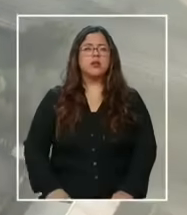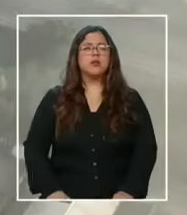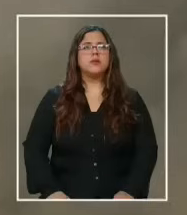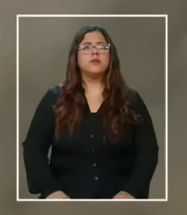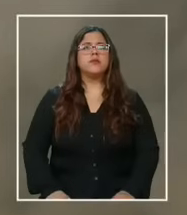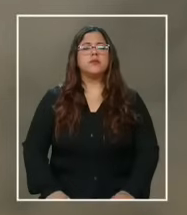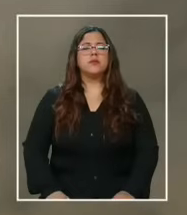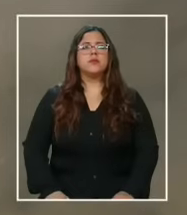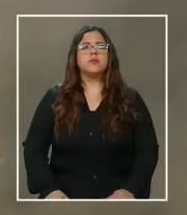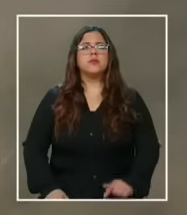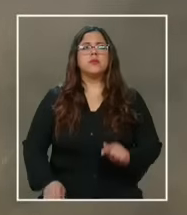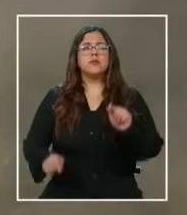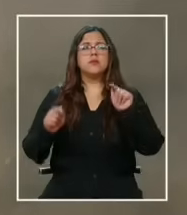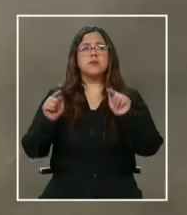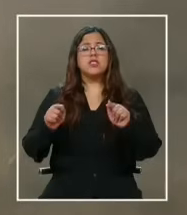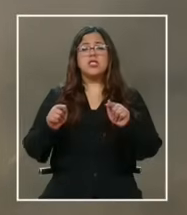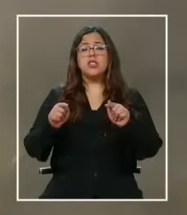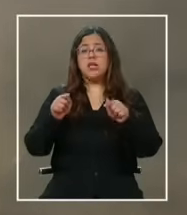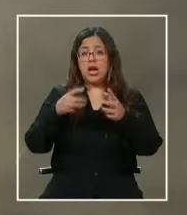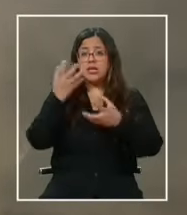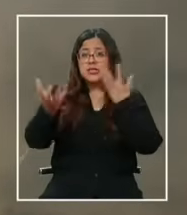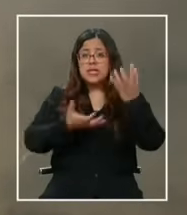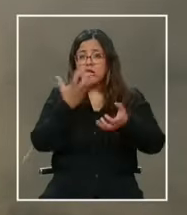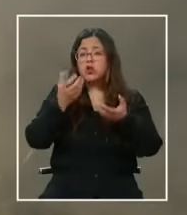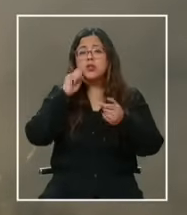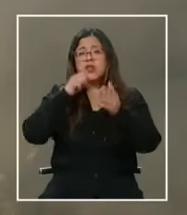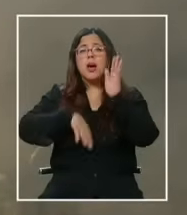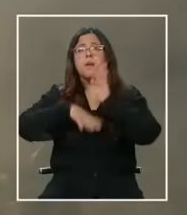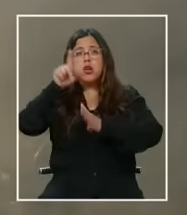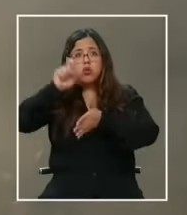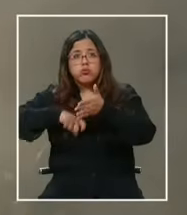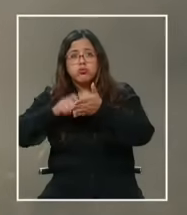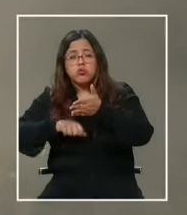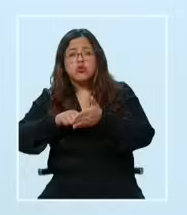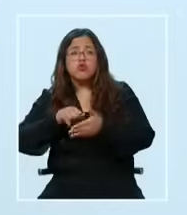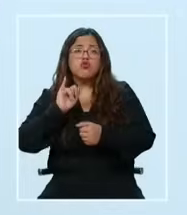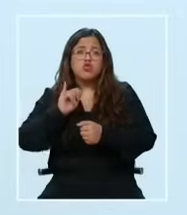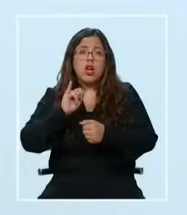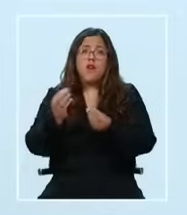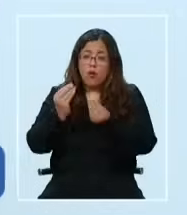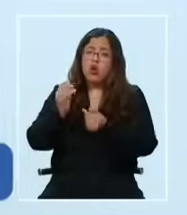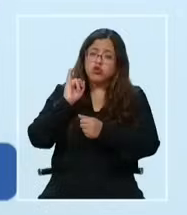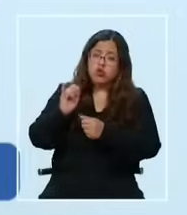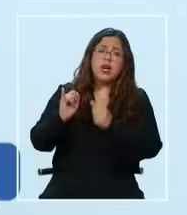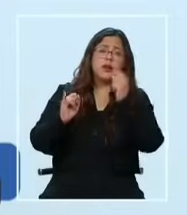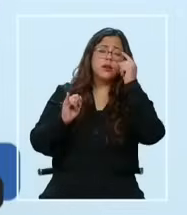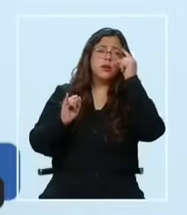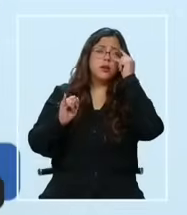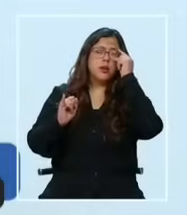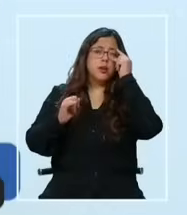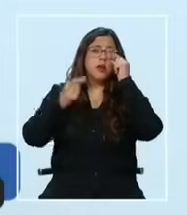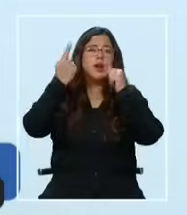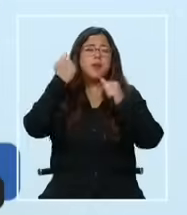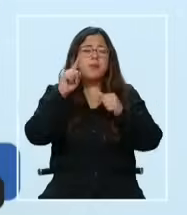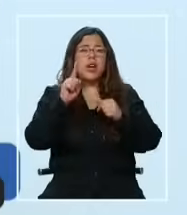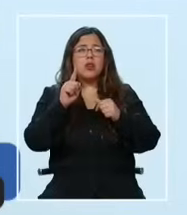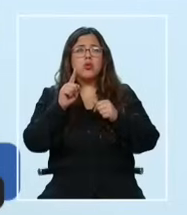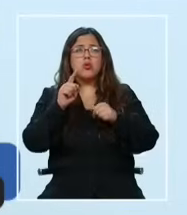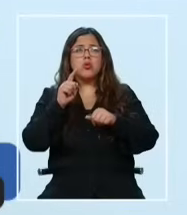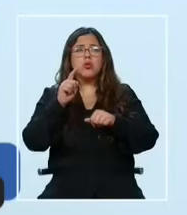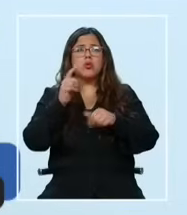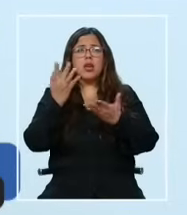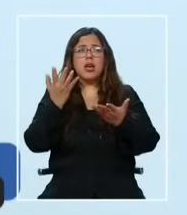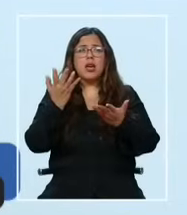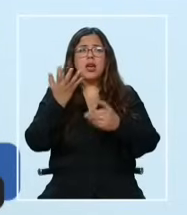hay incendio va a haber mayor contratación y es bueno que haya Eso sí es cierto ahora alguien estaba generando esa